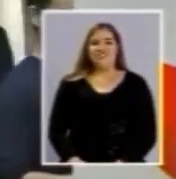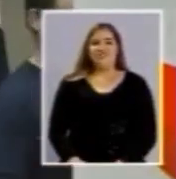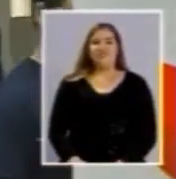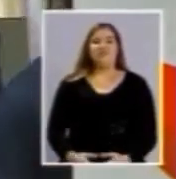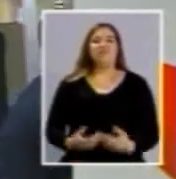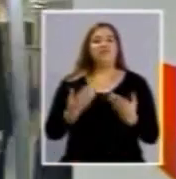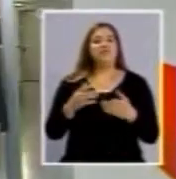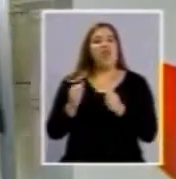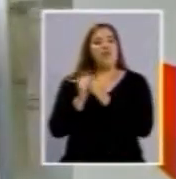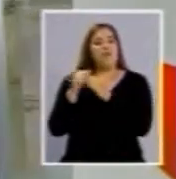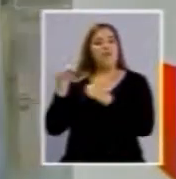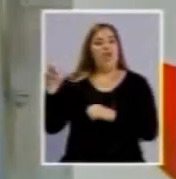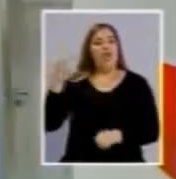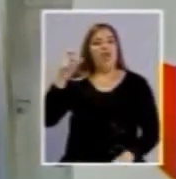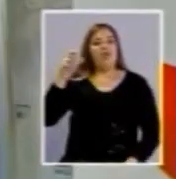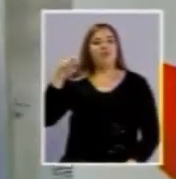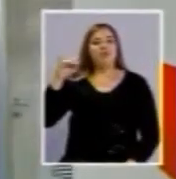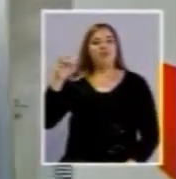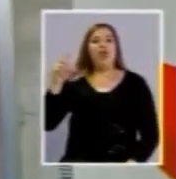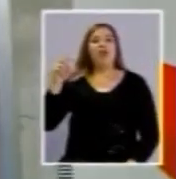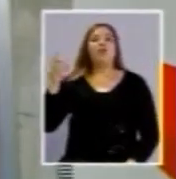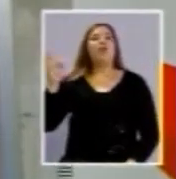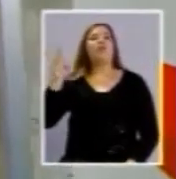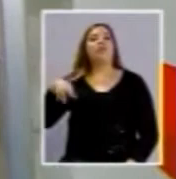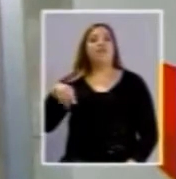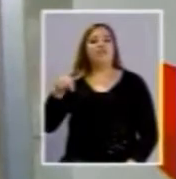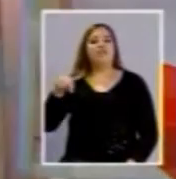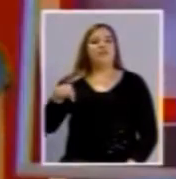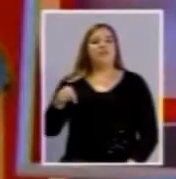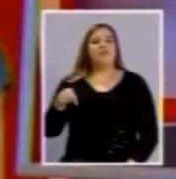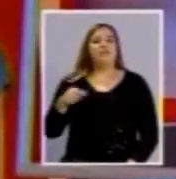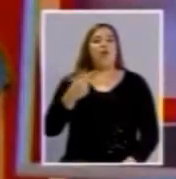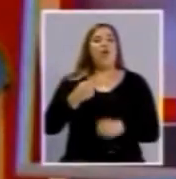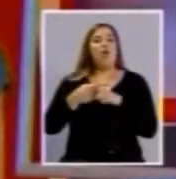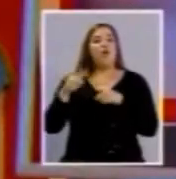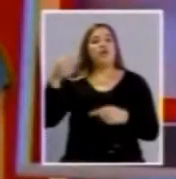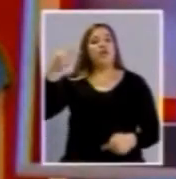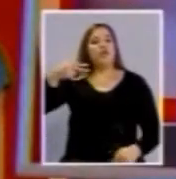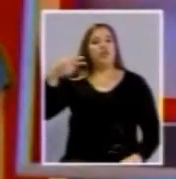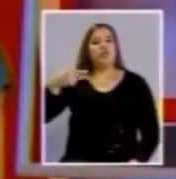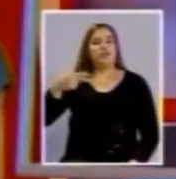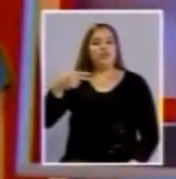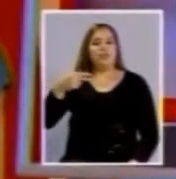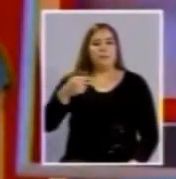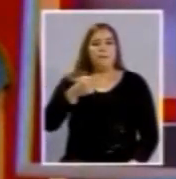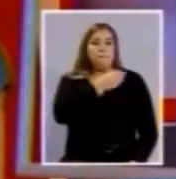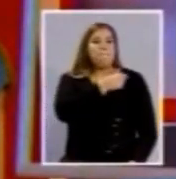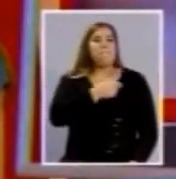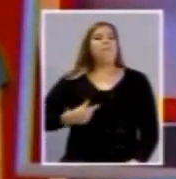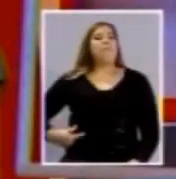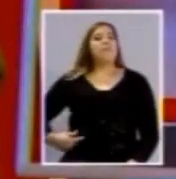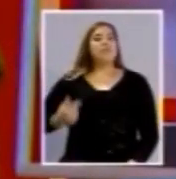Bueno, ya nos va a acompañar entonces Gonzalo otra vez en el set. Mientras tanto, en otras noticias, el presidente Sebastián Piñera